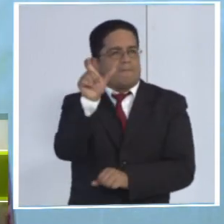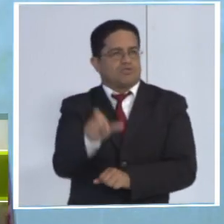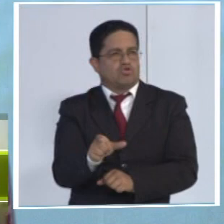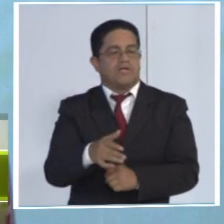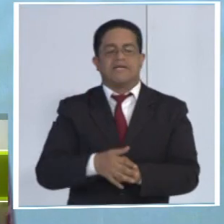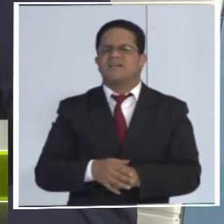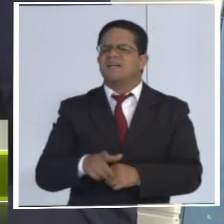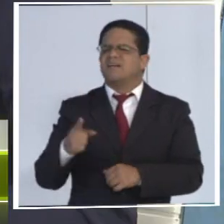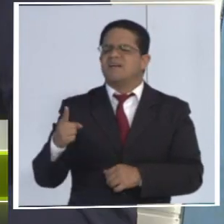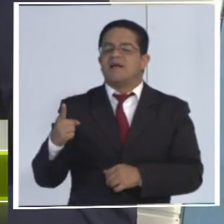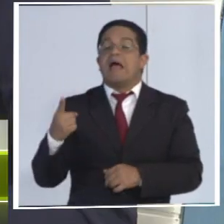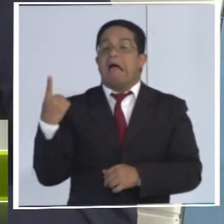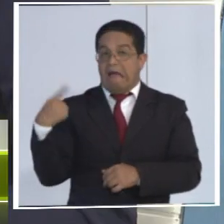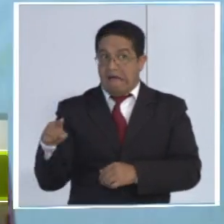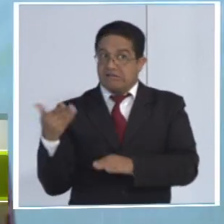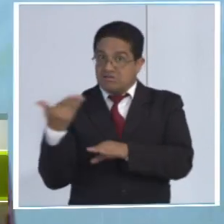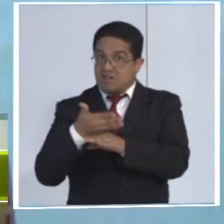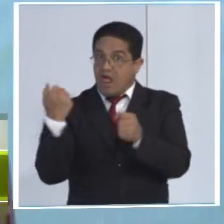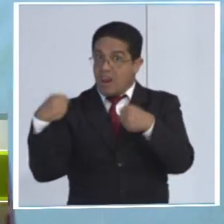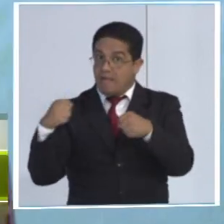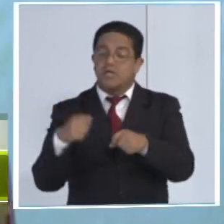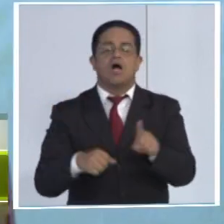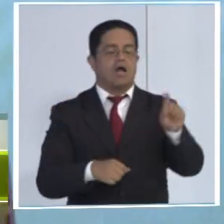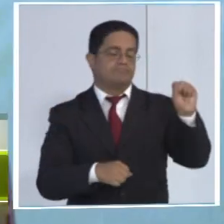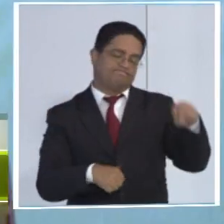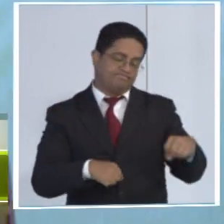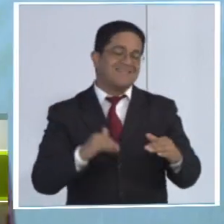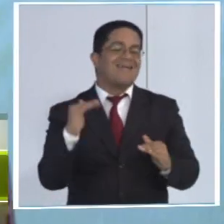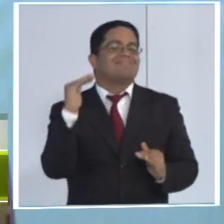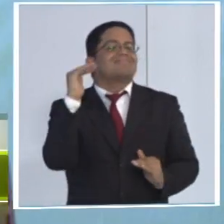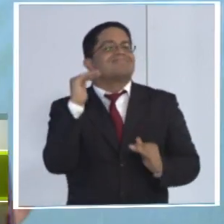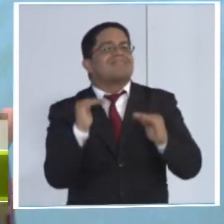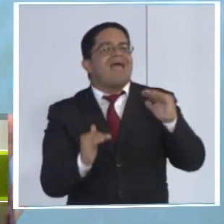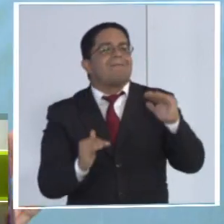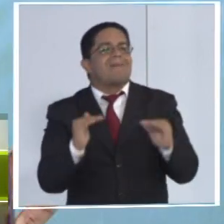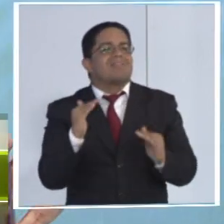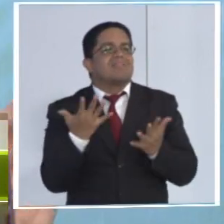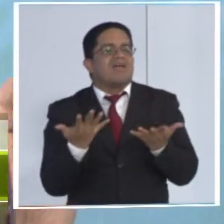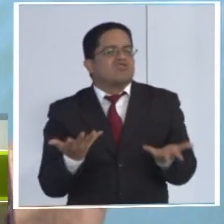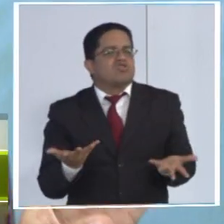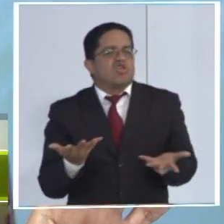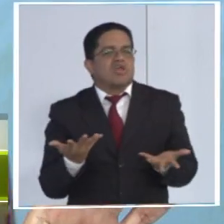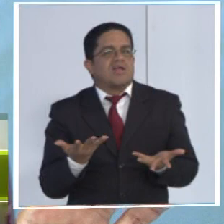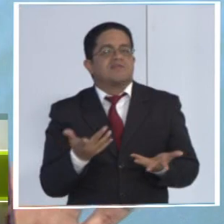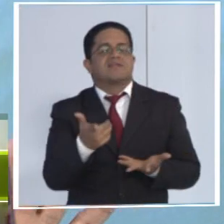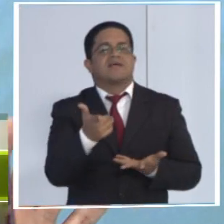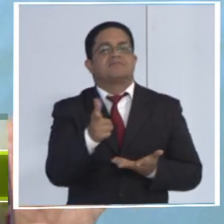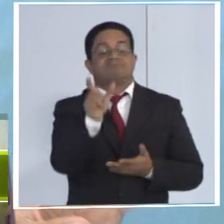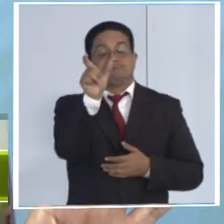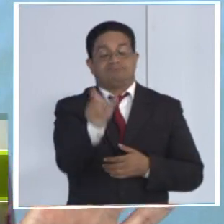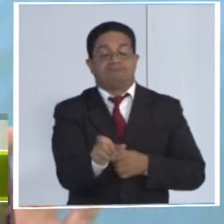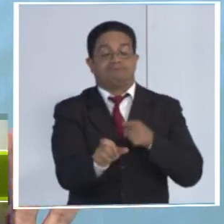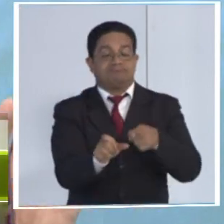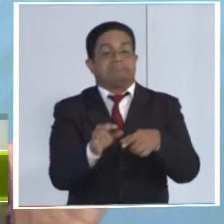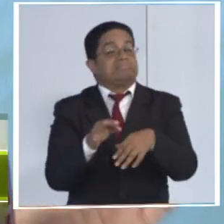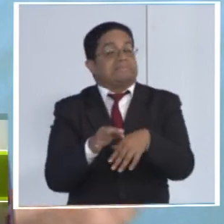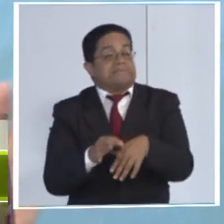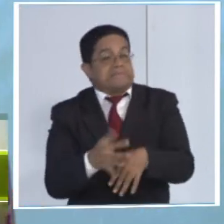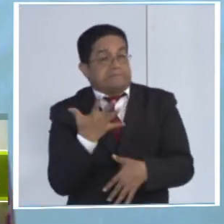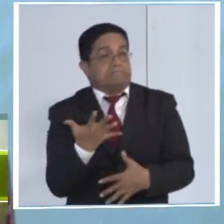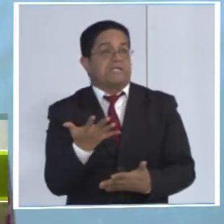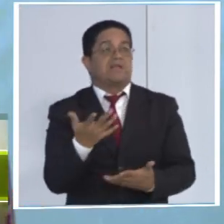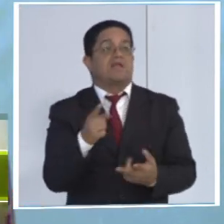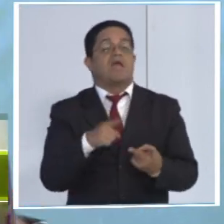Hay que tener rehabilitación. Hay que tener rehabilitación dependiendo de, en este caso, de la severidad y si es un